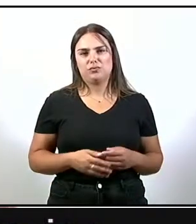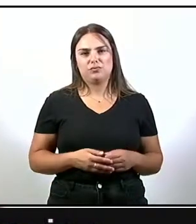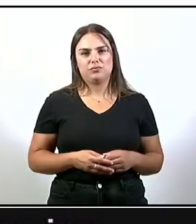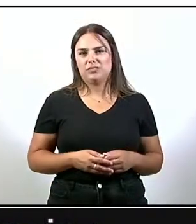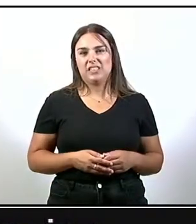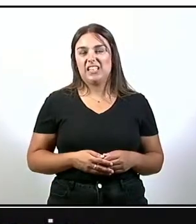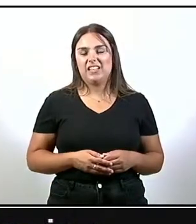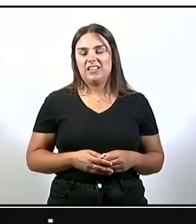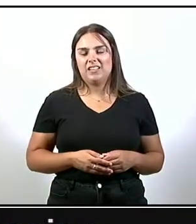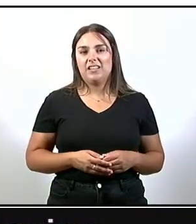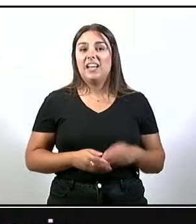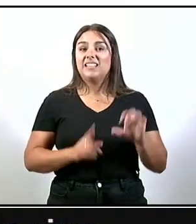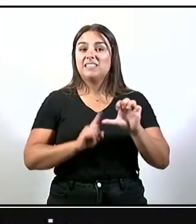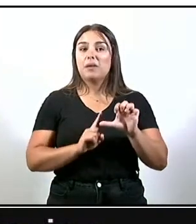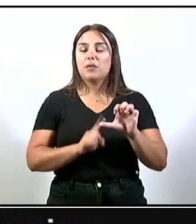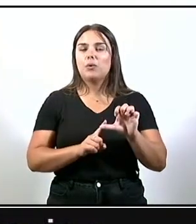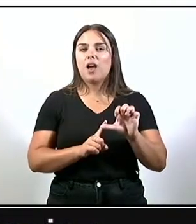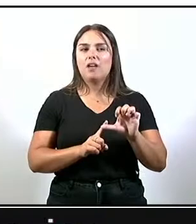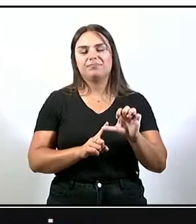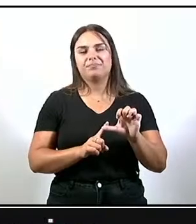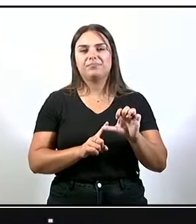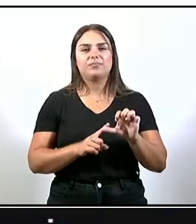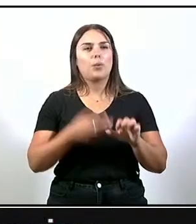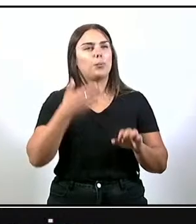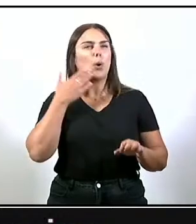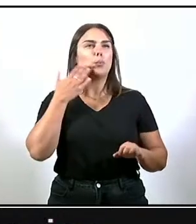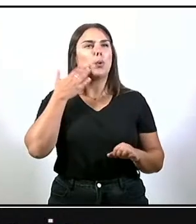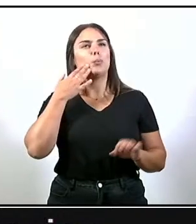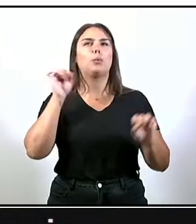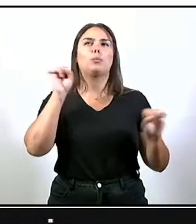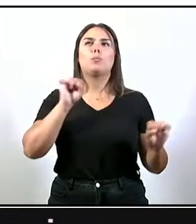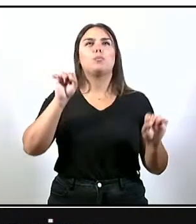Extremadura no se defiende